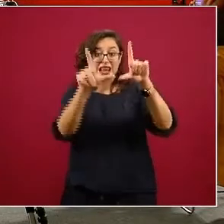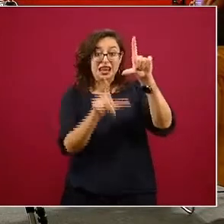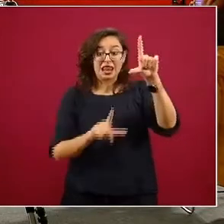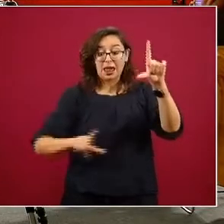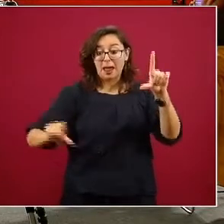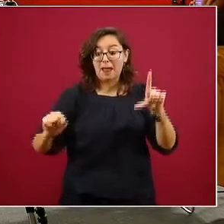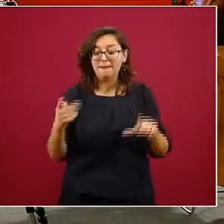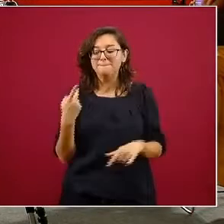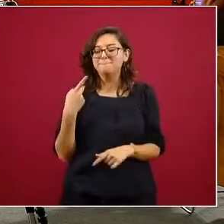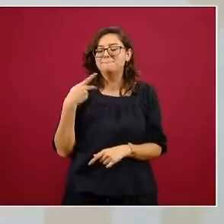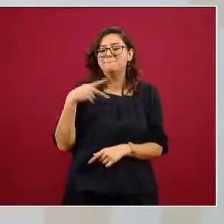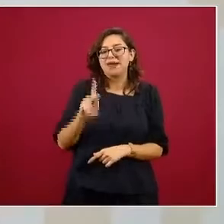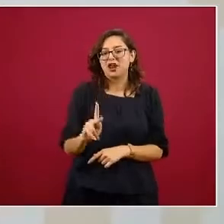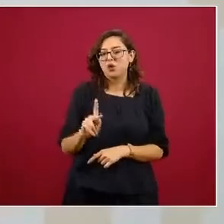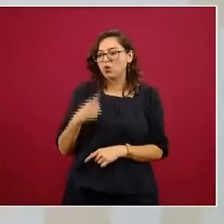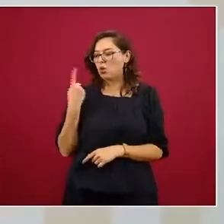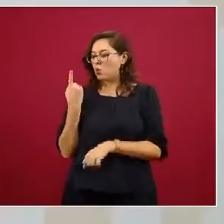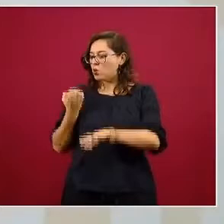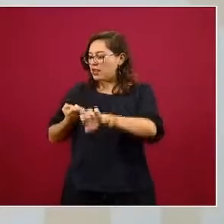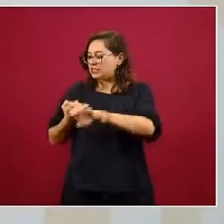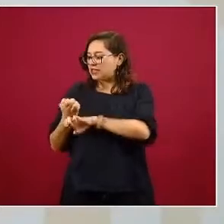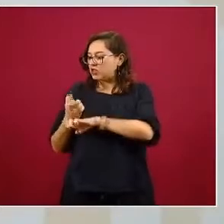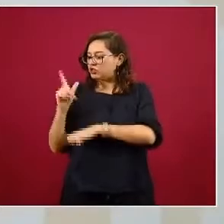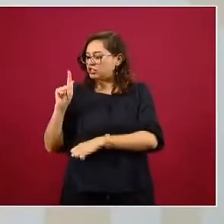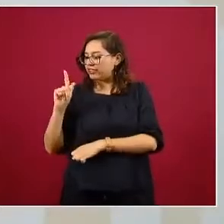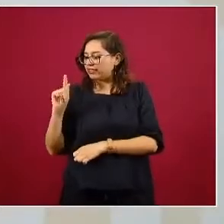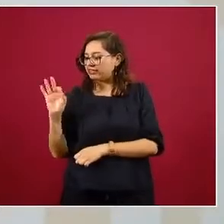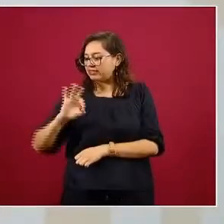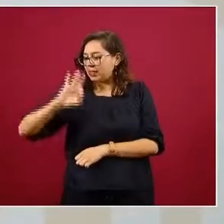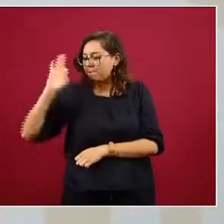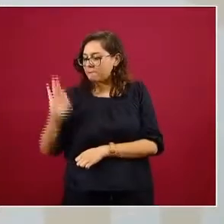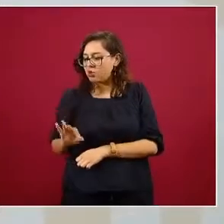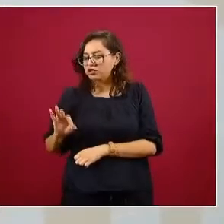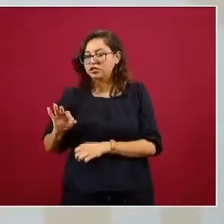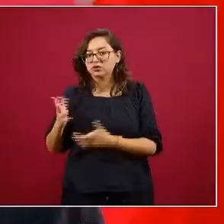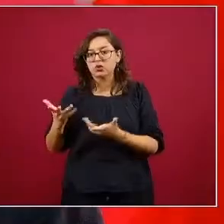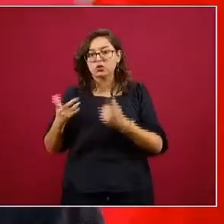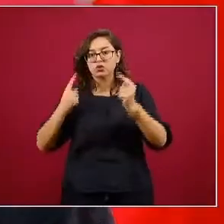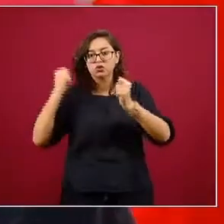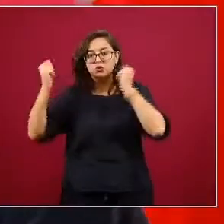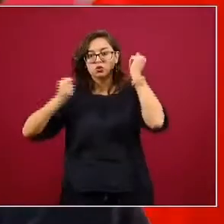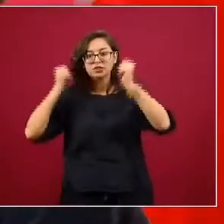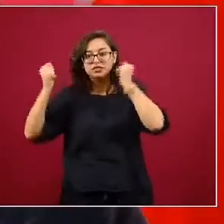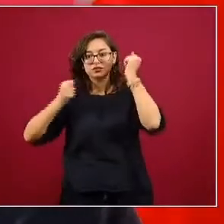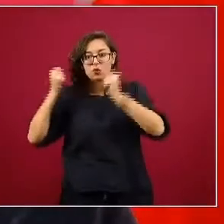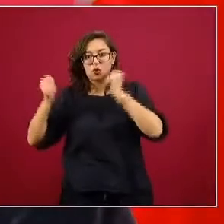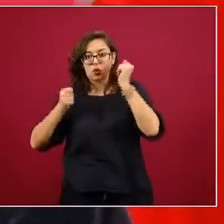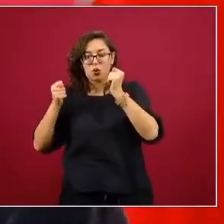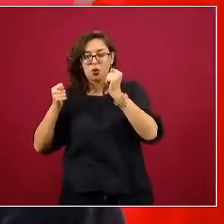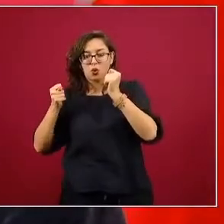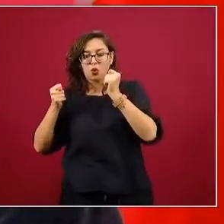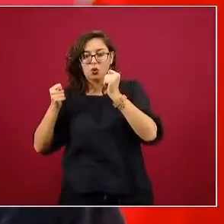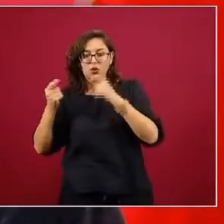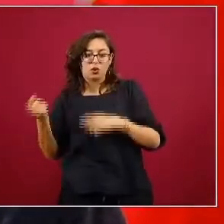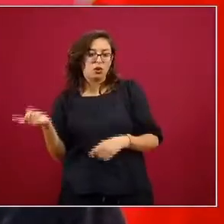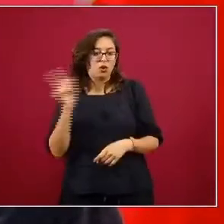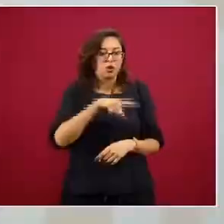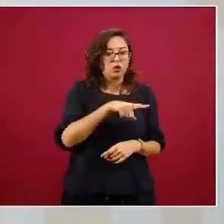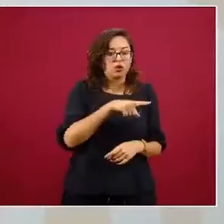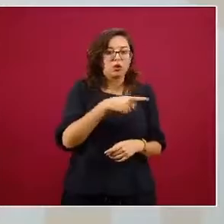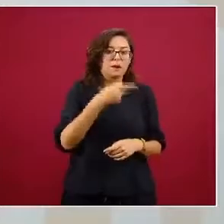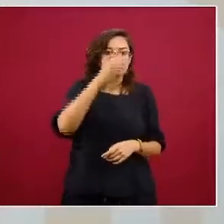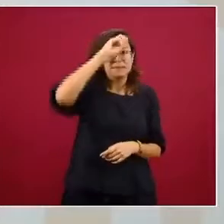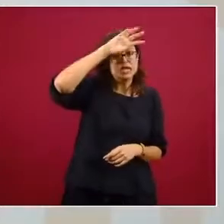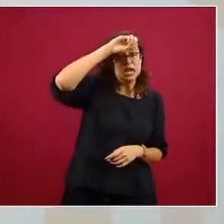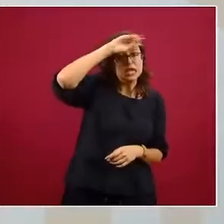tiene 70% de su generación económica en el turismo, que para un estado que lo tiene en la minería, que